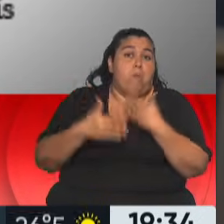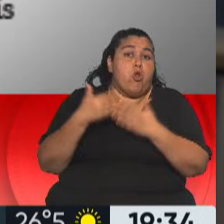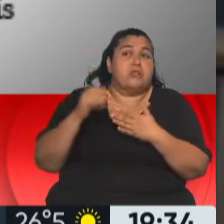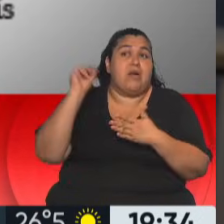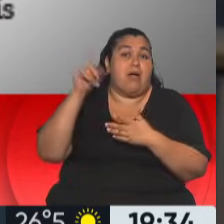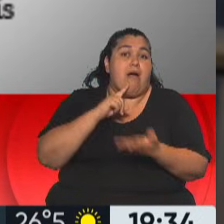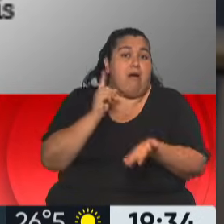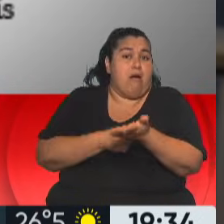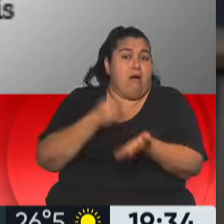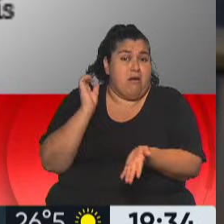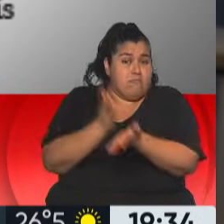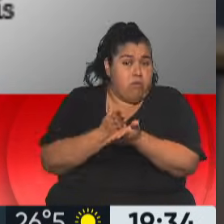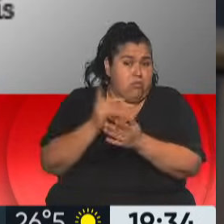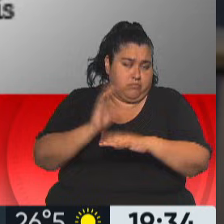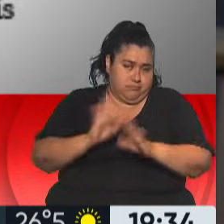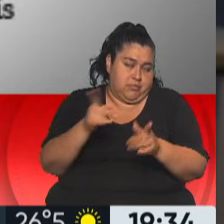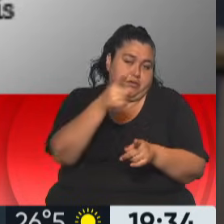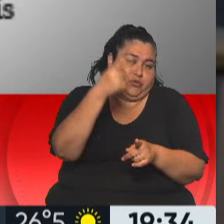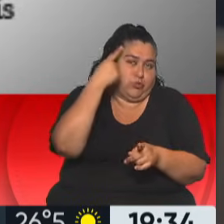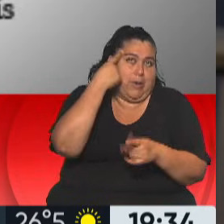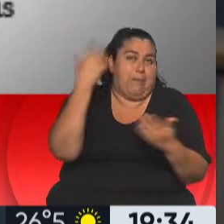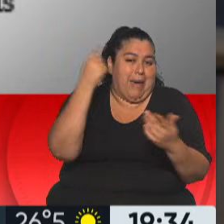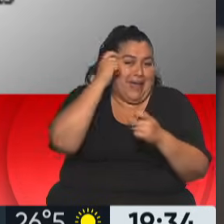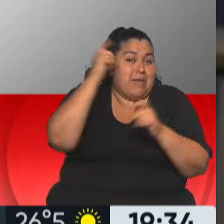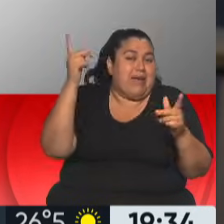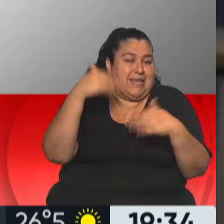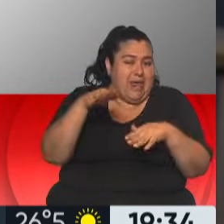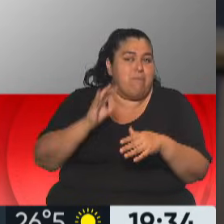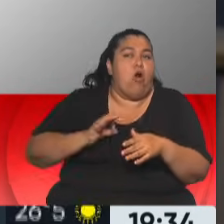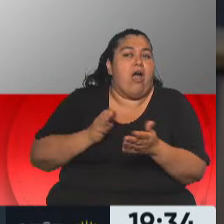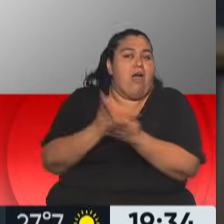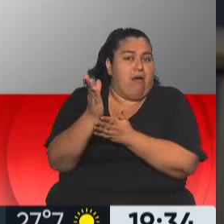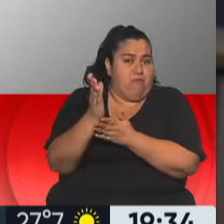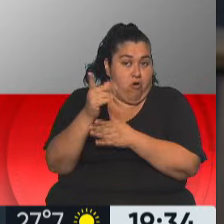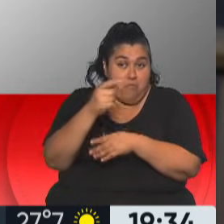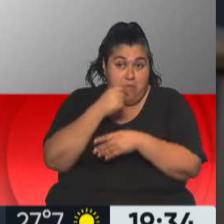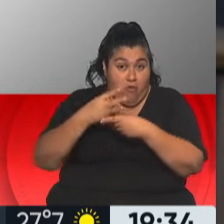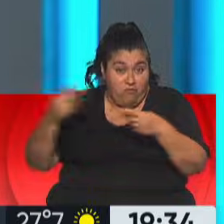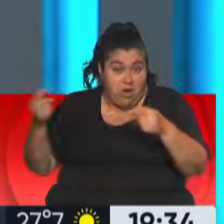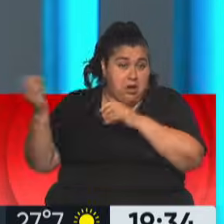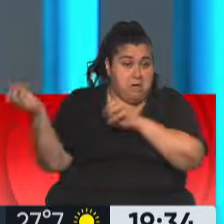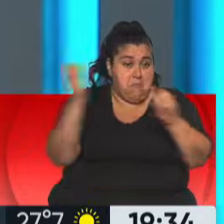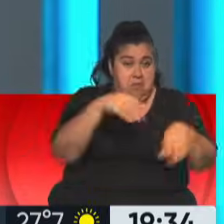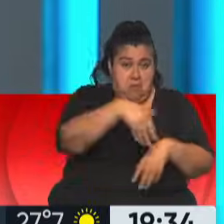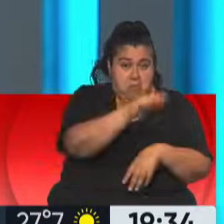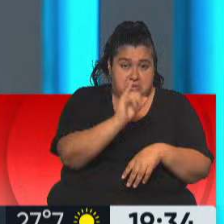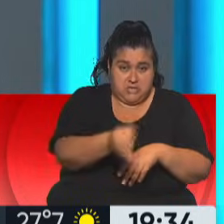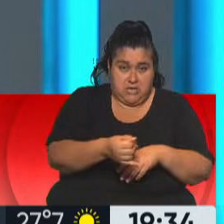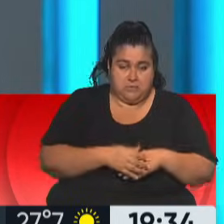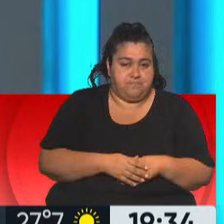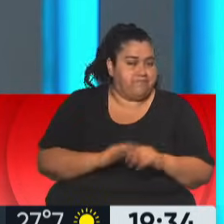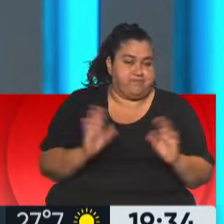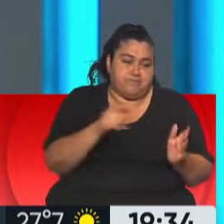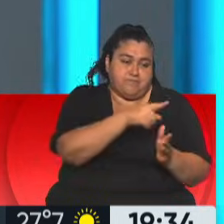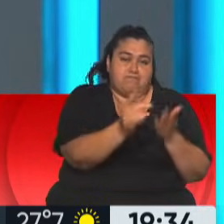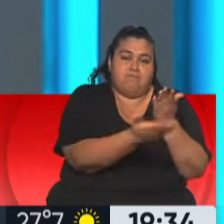acá, que si es cadena perpetua, olvídense, vamos a extraditarlo a la República Argentina. Pero bueno, el pedido está hecho, la solicitud ya está